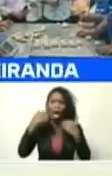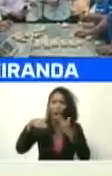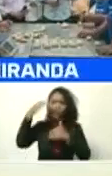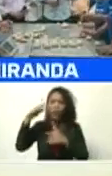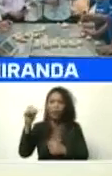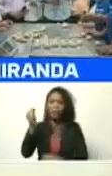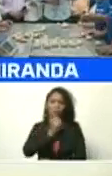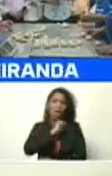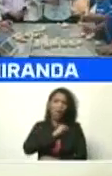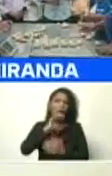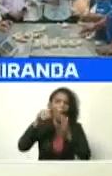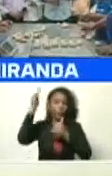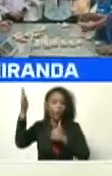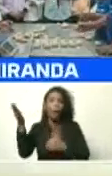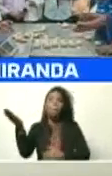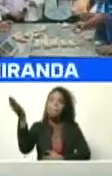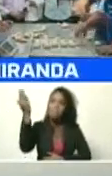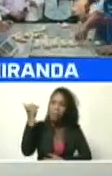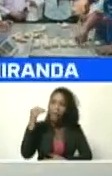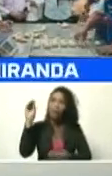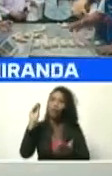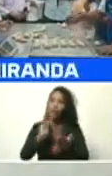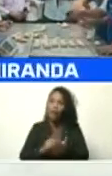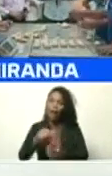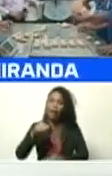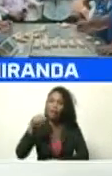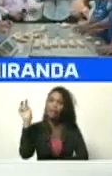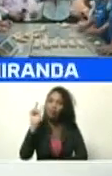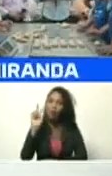xenofobia y discriminación, vénganse para su tierra.